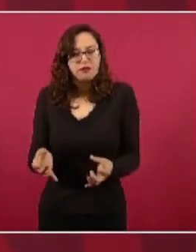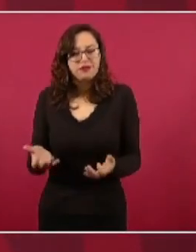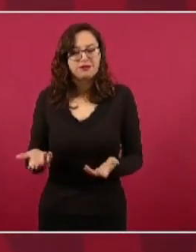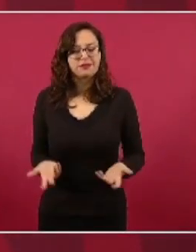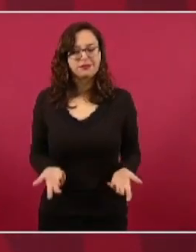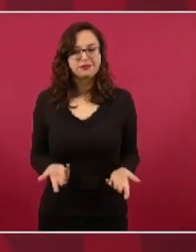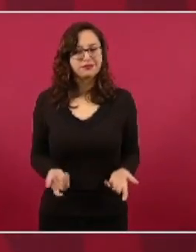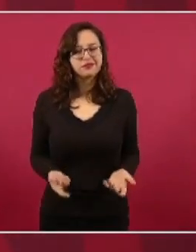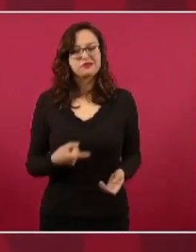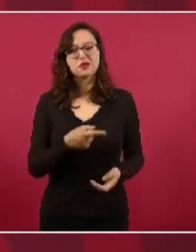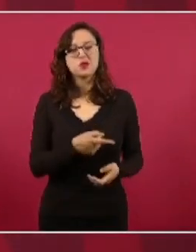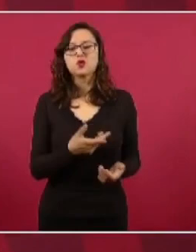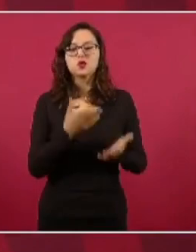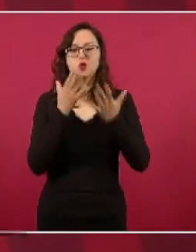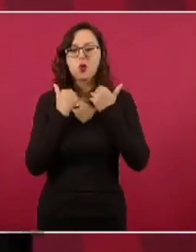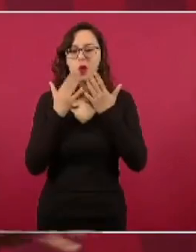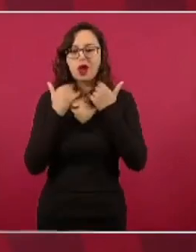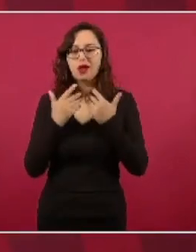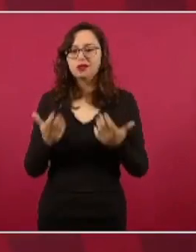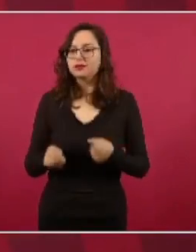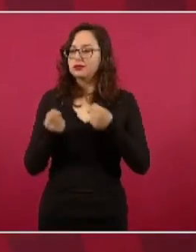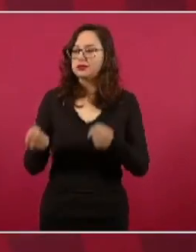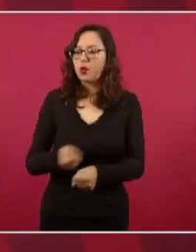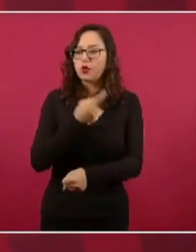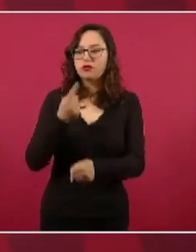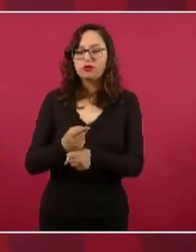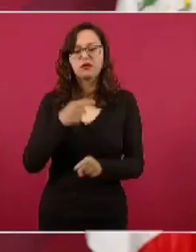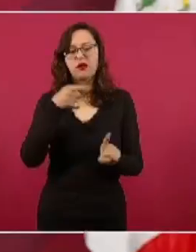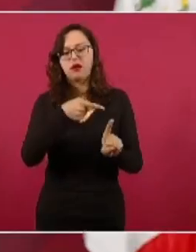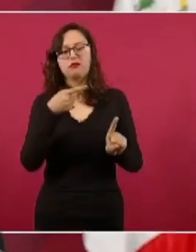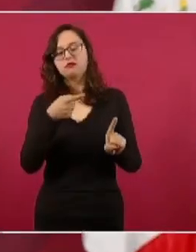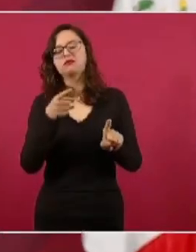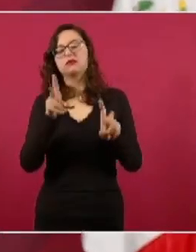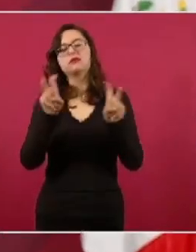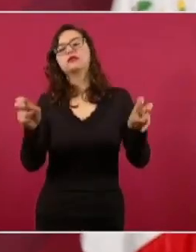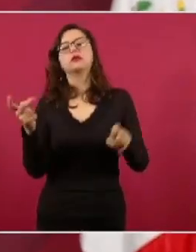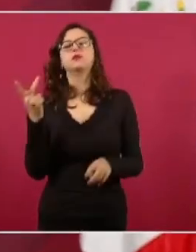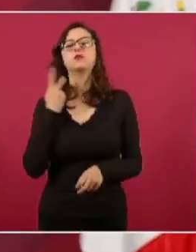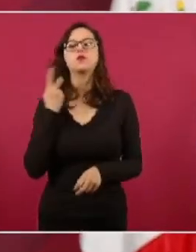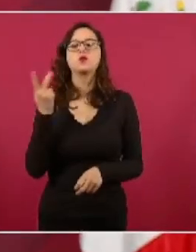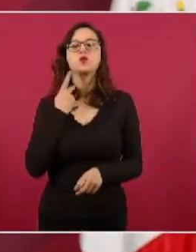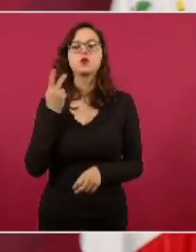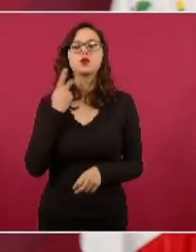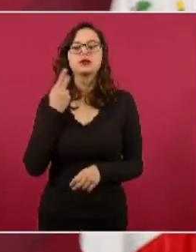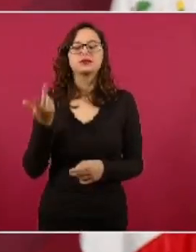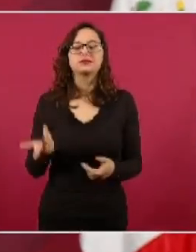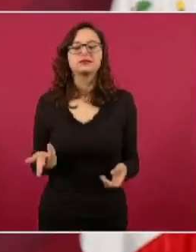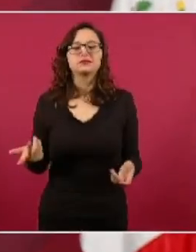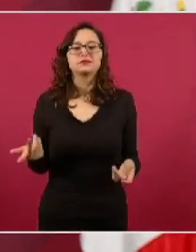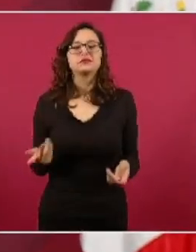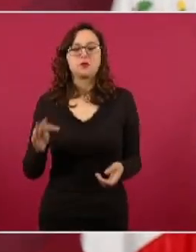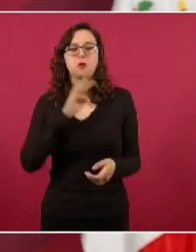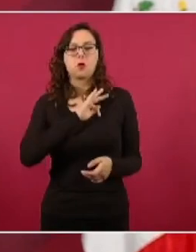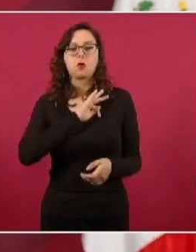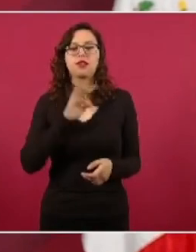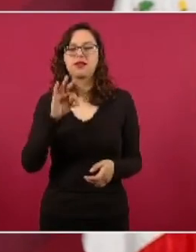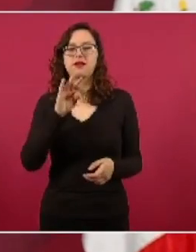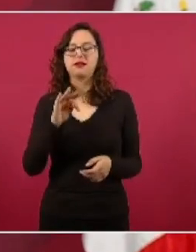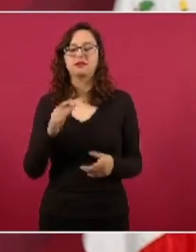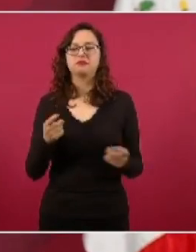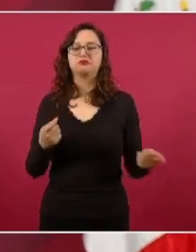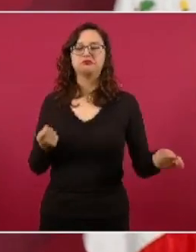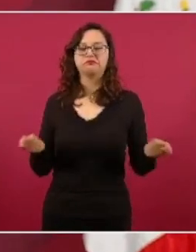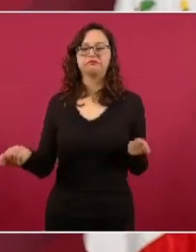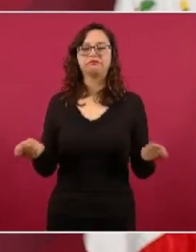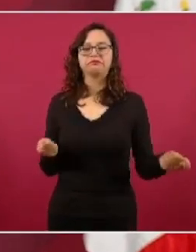Políticos. Por eso también manejaba muy bien los medios de información